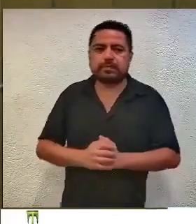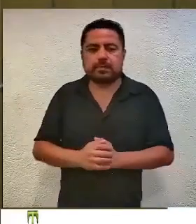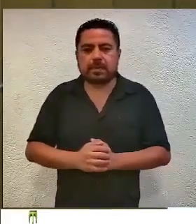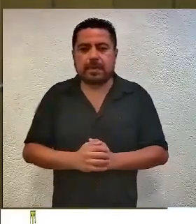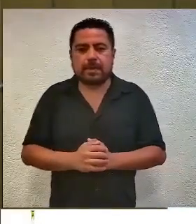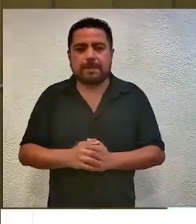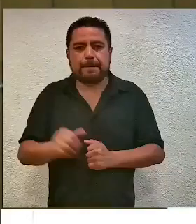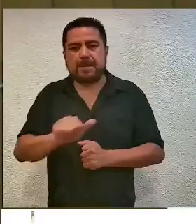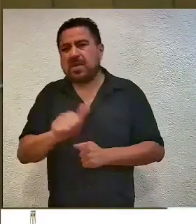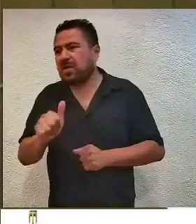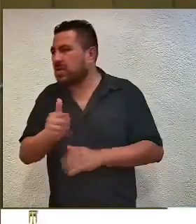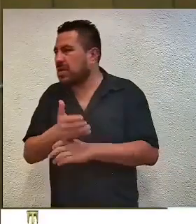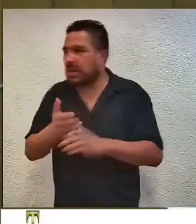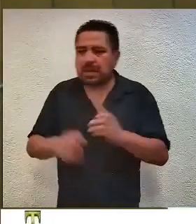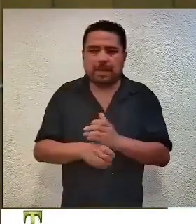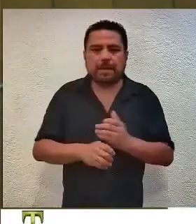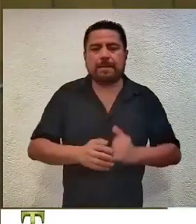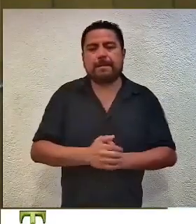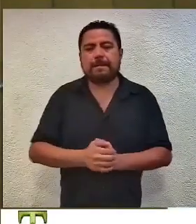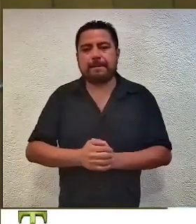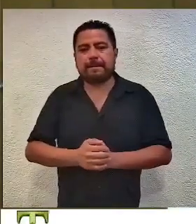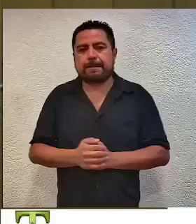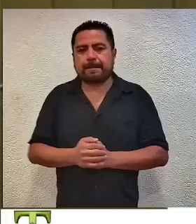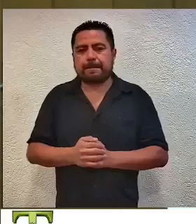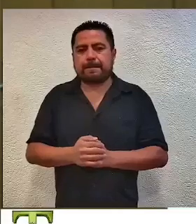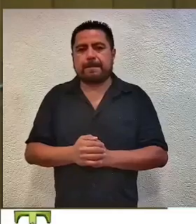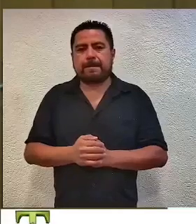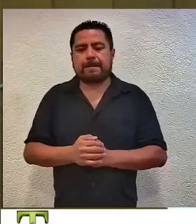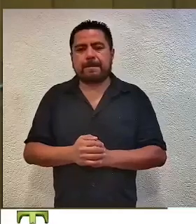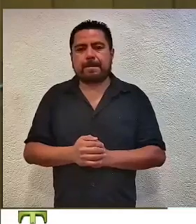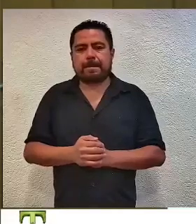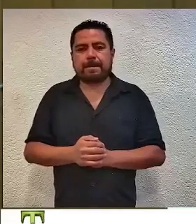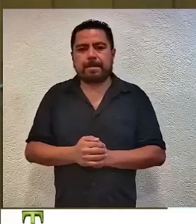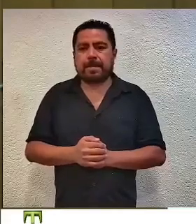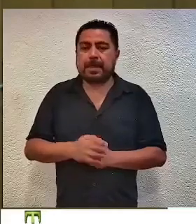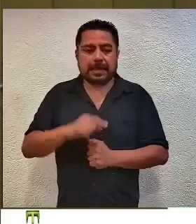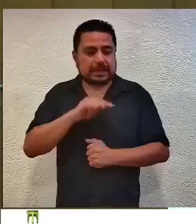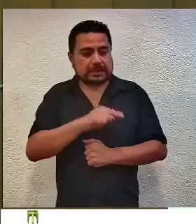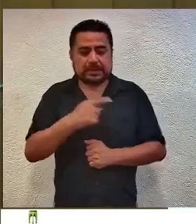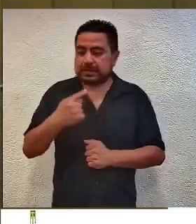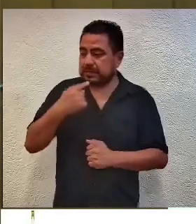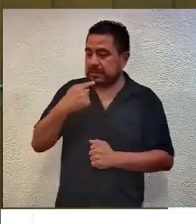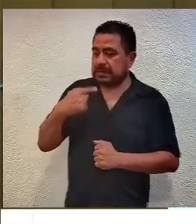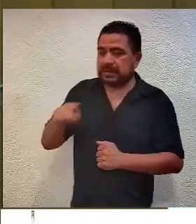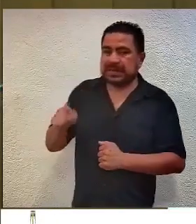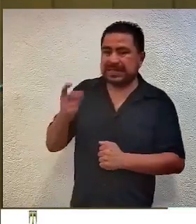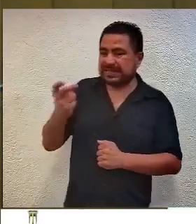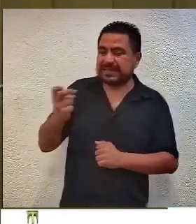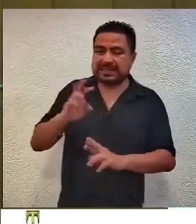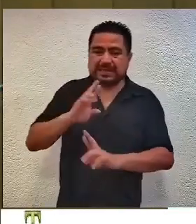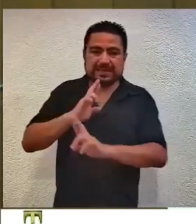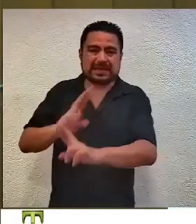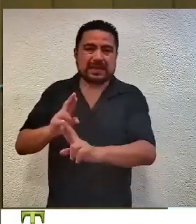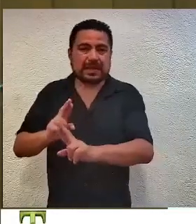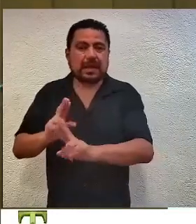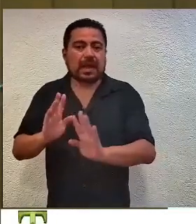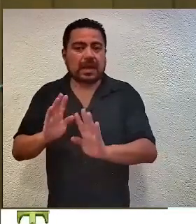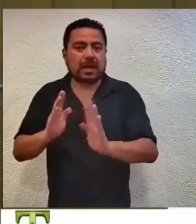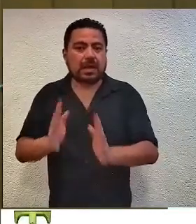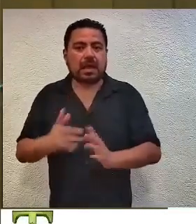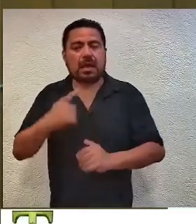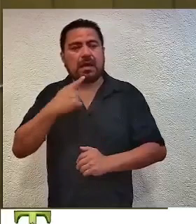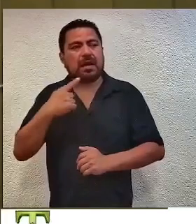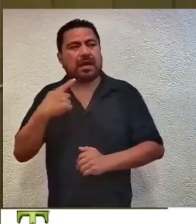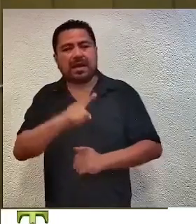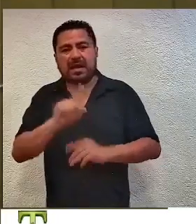Por otra parte, la otra se queja que esta resolución impugnada que emitió